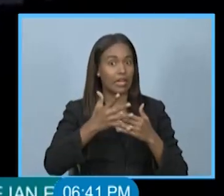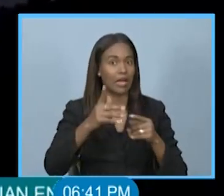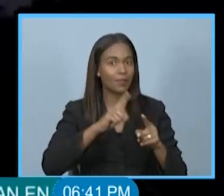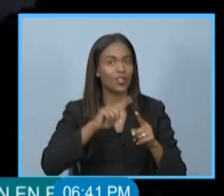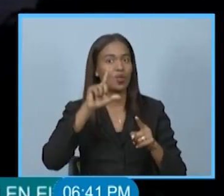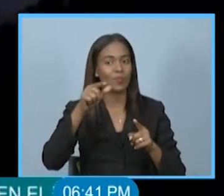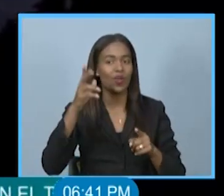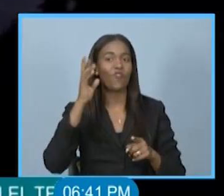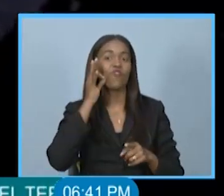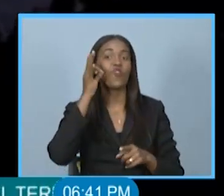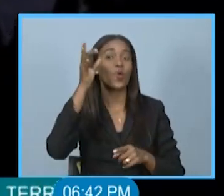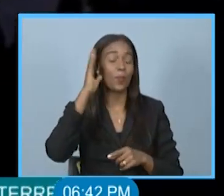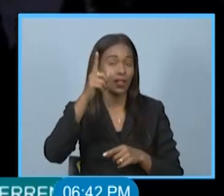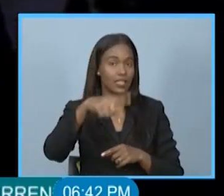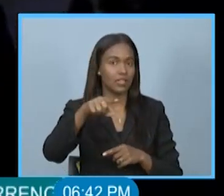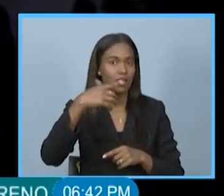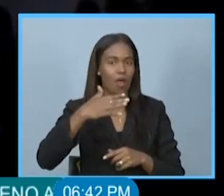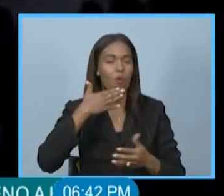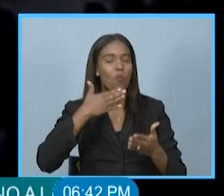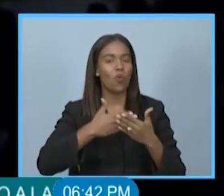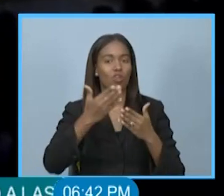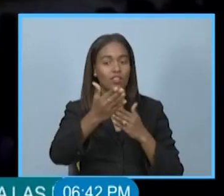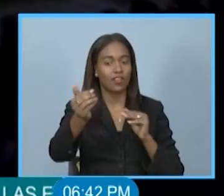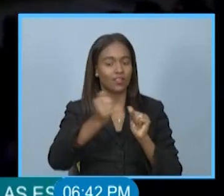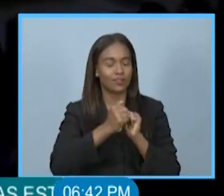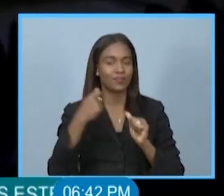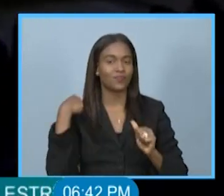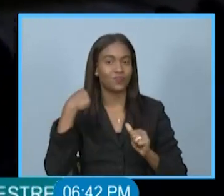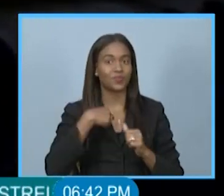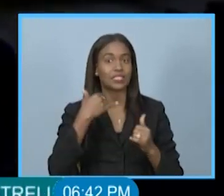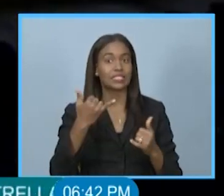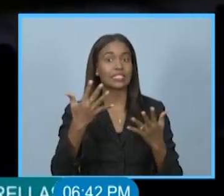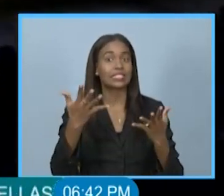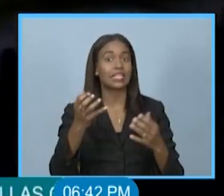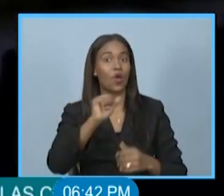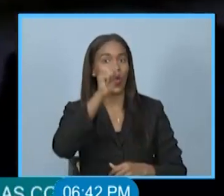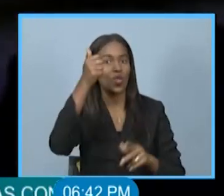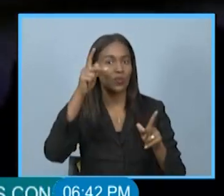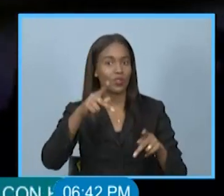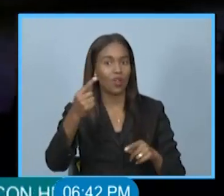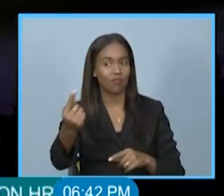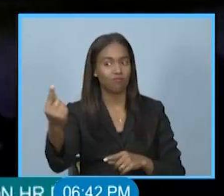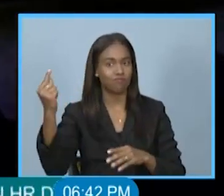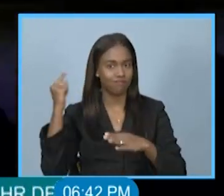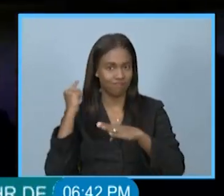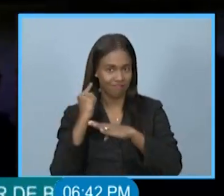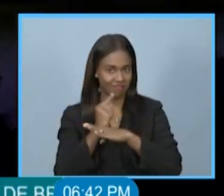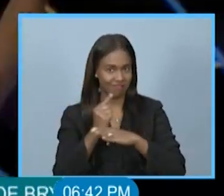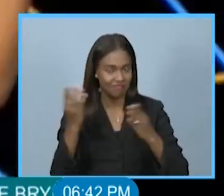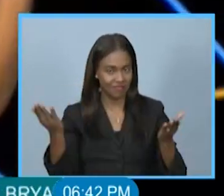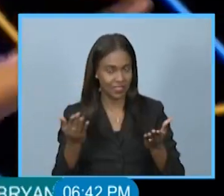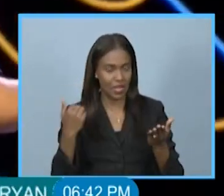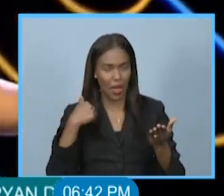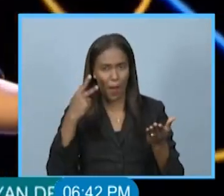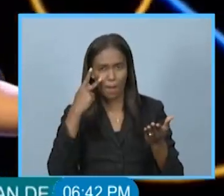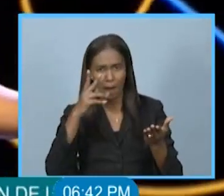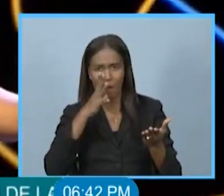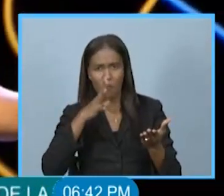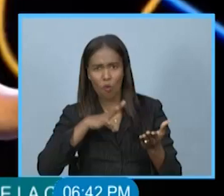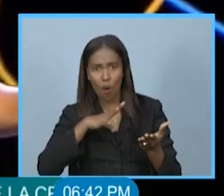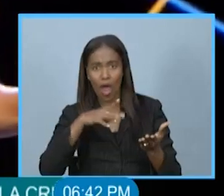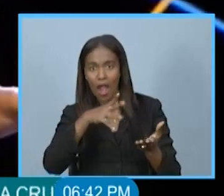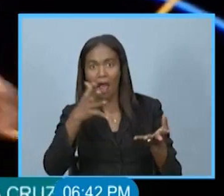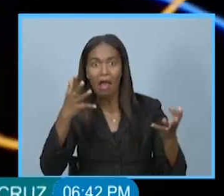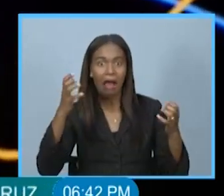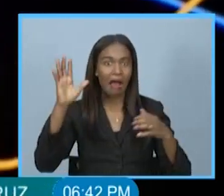qué bueno que pueden participar y hacer esta dinámica conmigo y quiero que otra valiente me lea la siguiente noticia veo que las mujeres que están